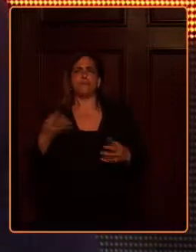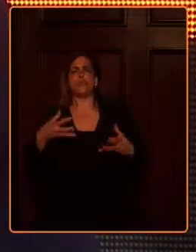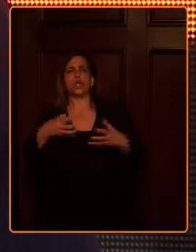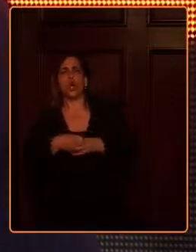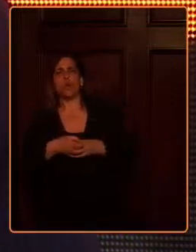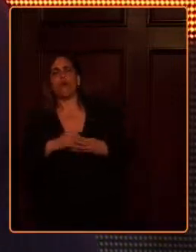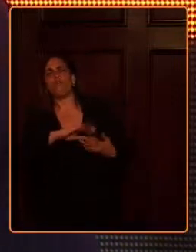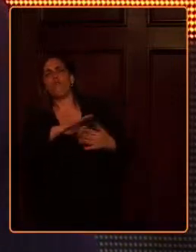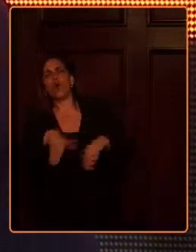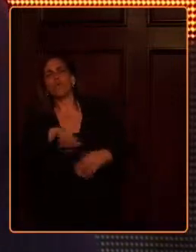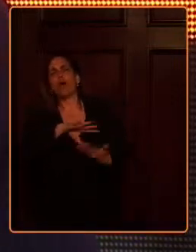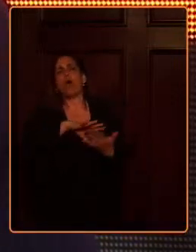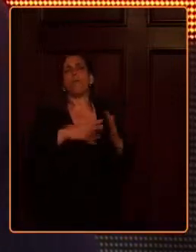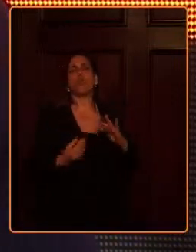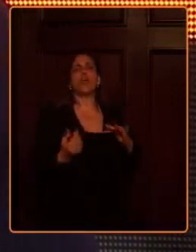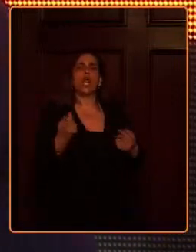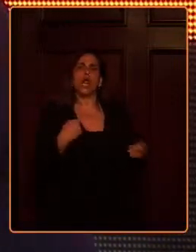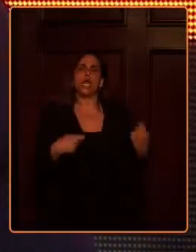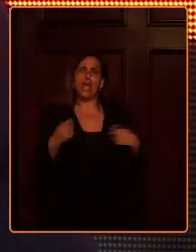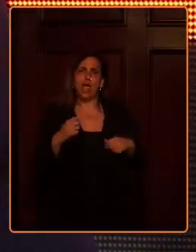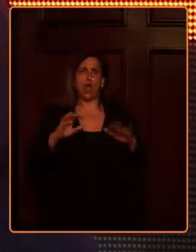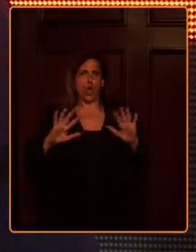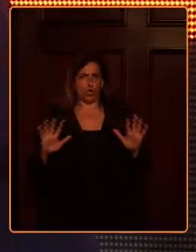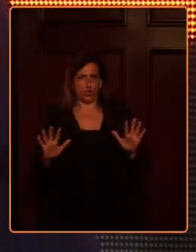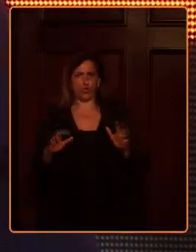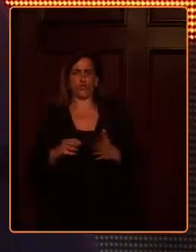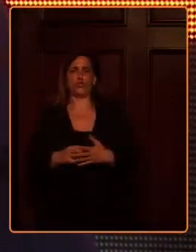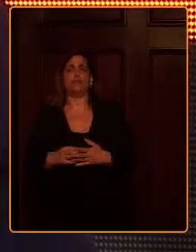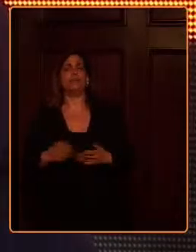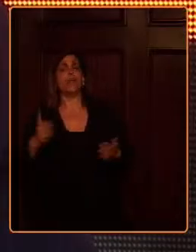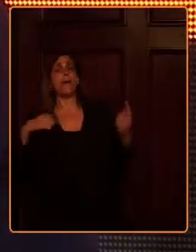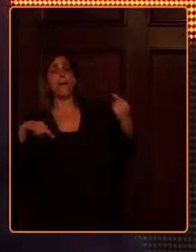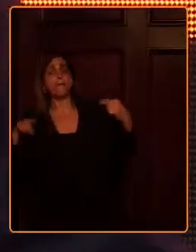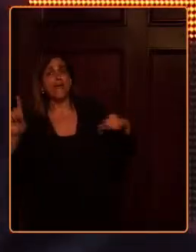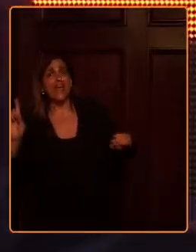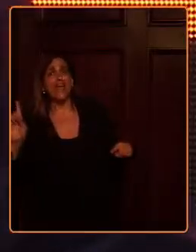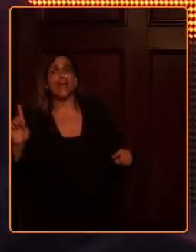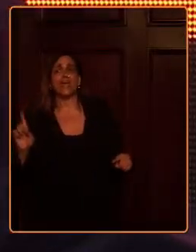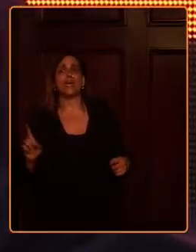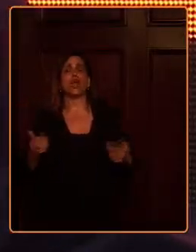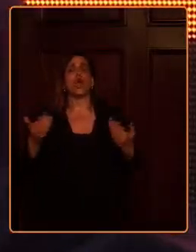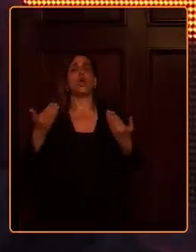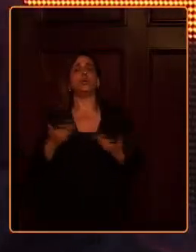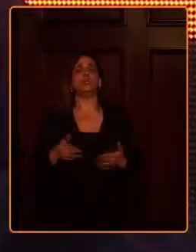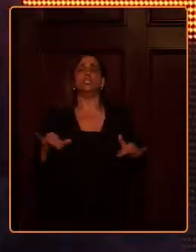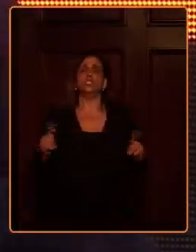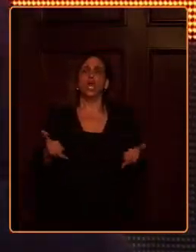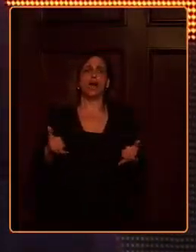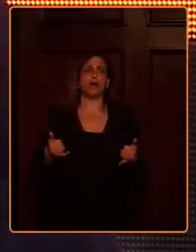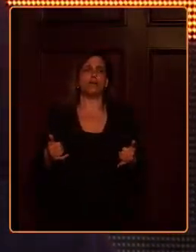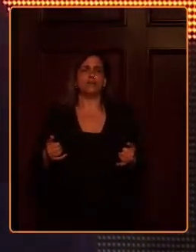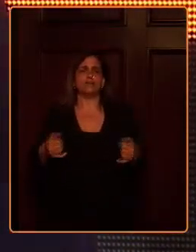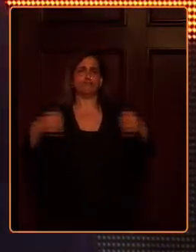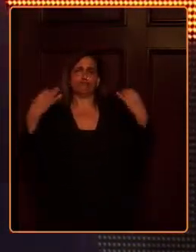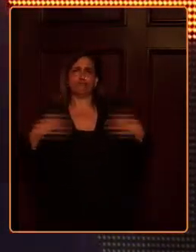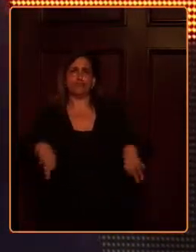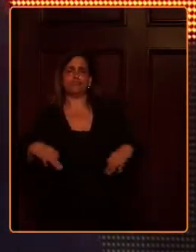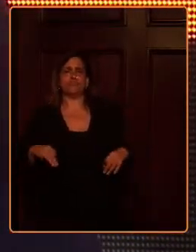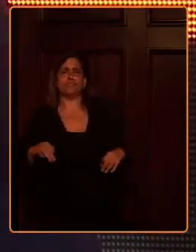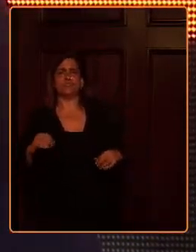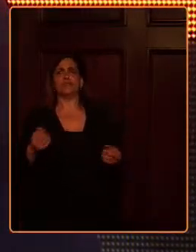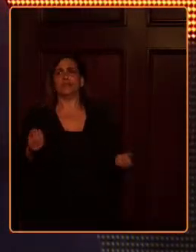modelos de negocios basados en publicidad. Pero es algo que ciertamente